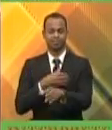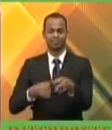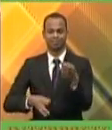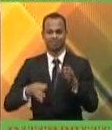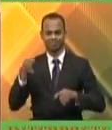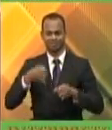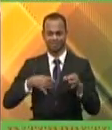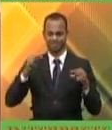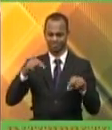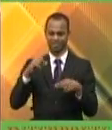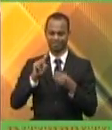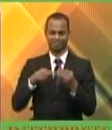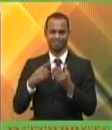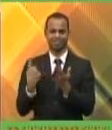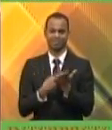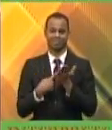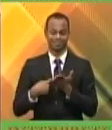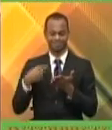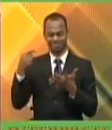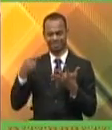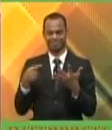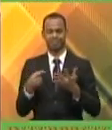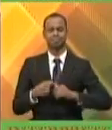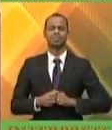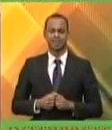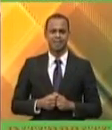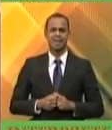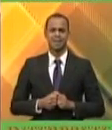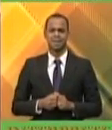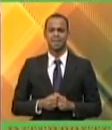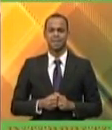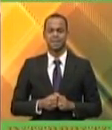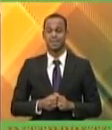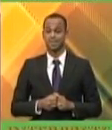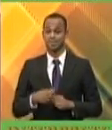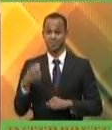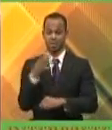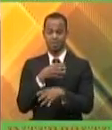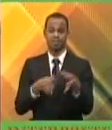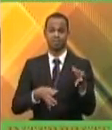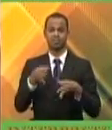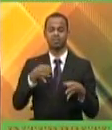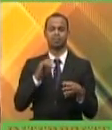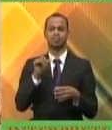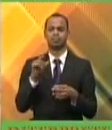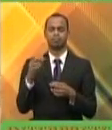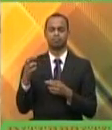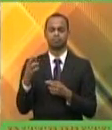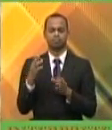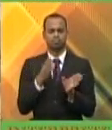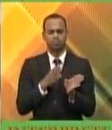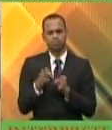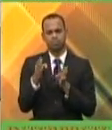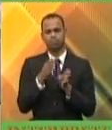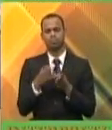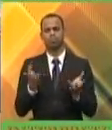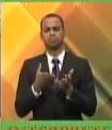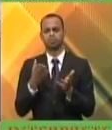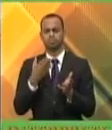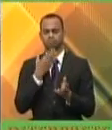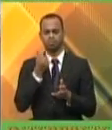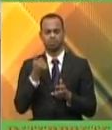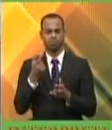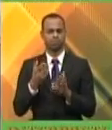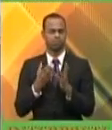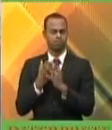para este tema que está en nuestra agenda bueno el poder judicial tiene como ejes estratégicos el mejorar el acceso